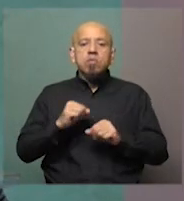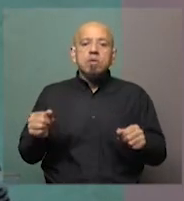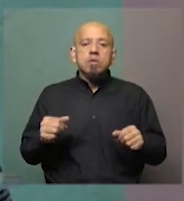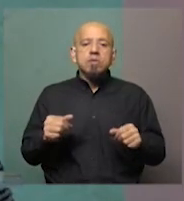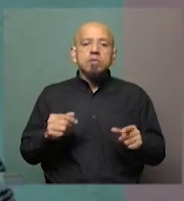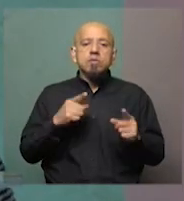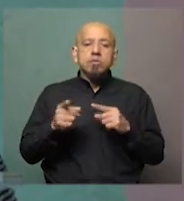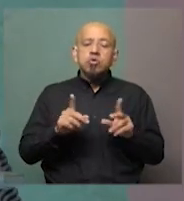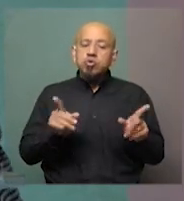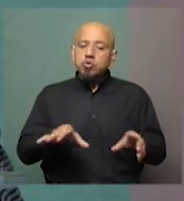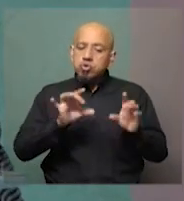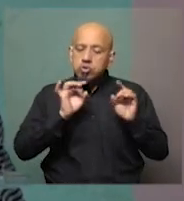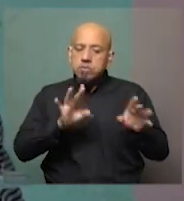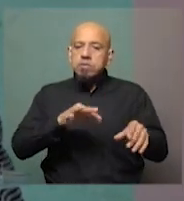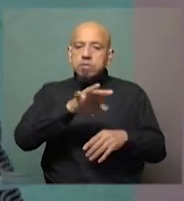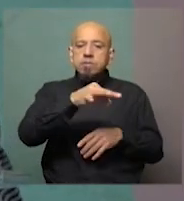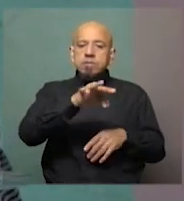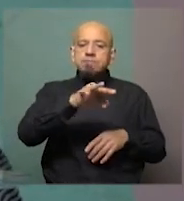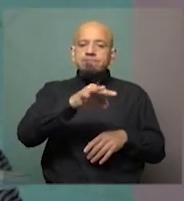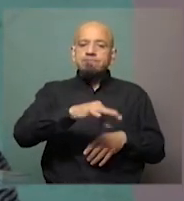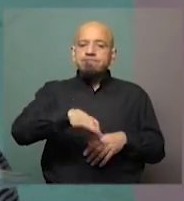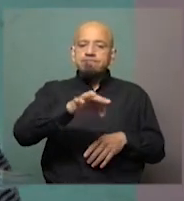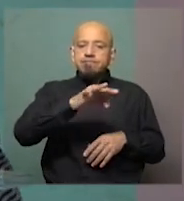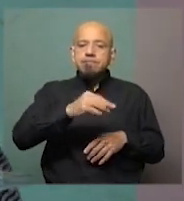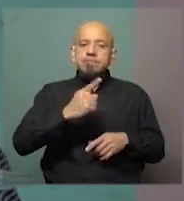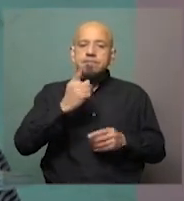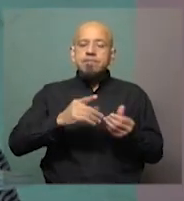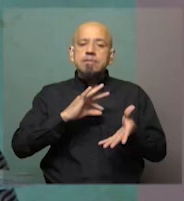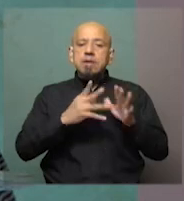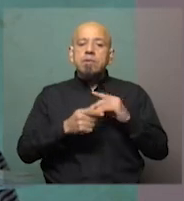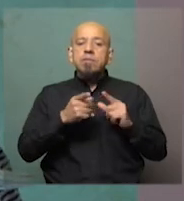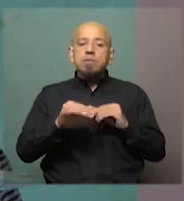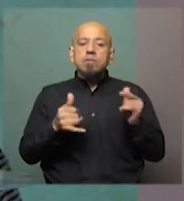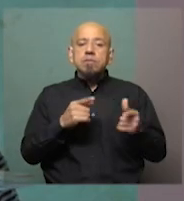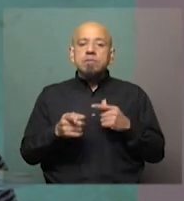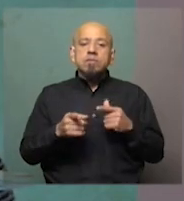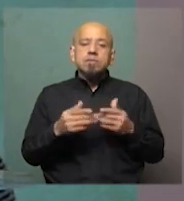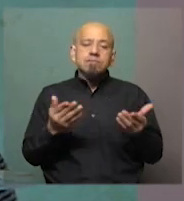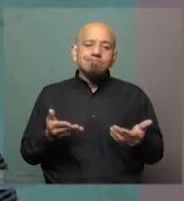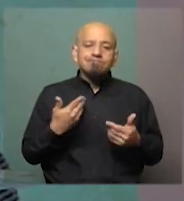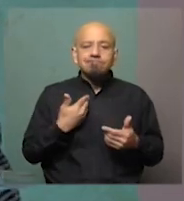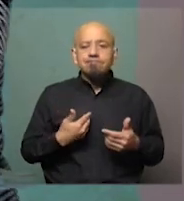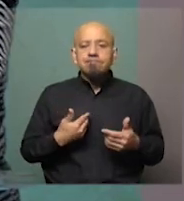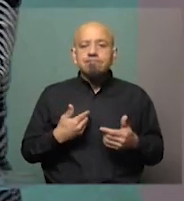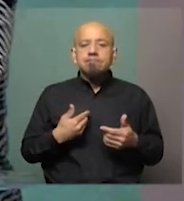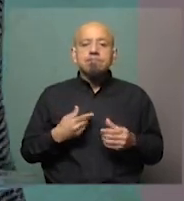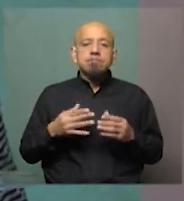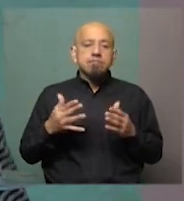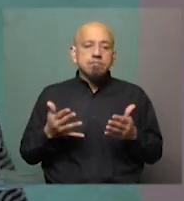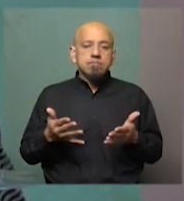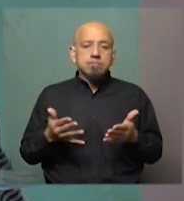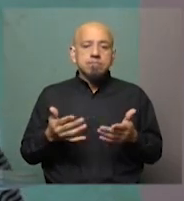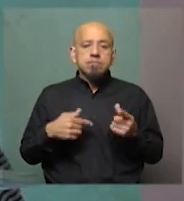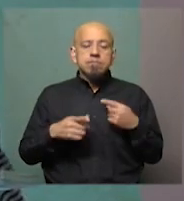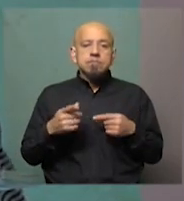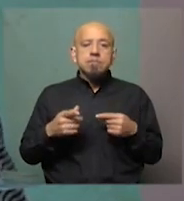a la exclusividad. Cuando yo solo tengo una cosa, una forma de jugar, probablemente se empobrece un poco las posibilidades, por más que parezcan